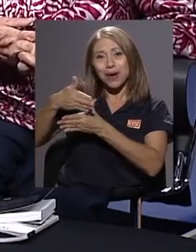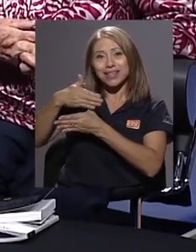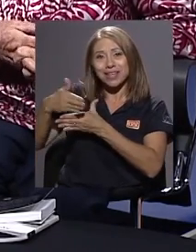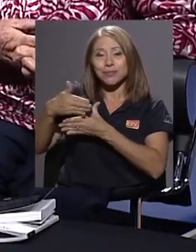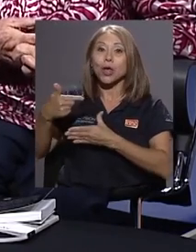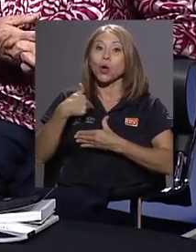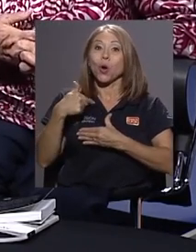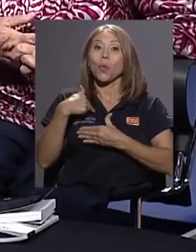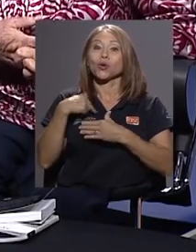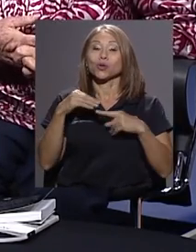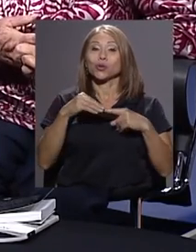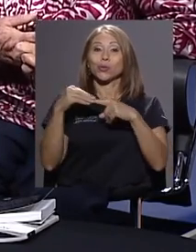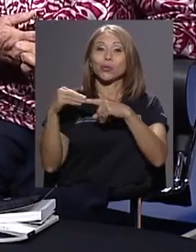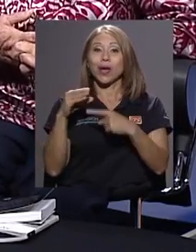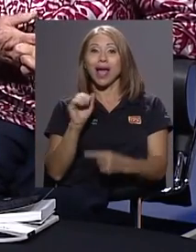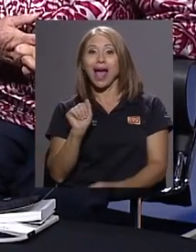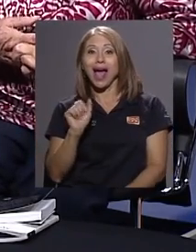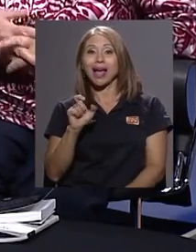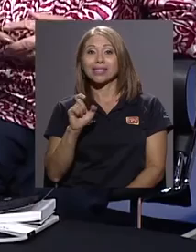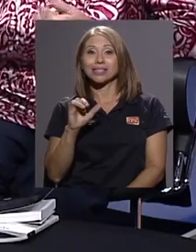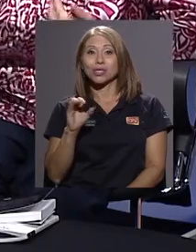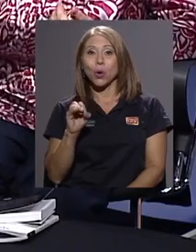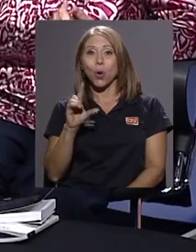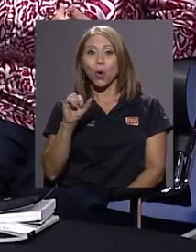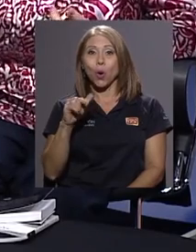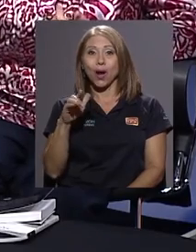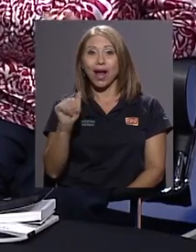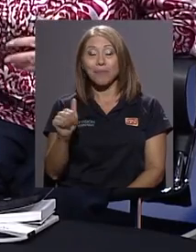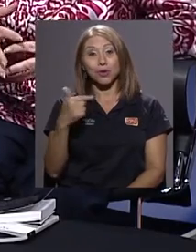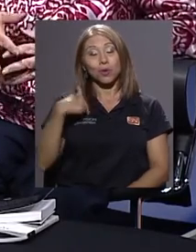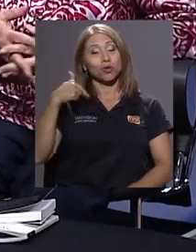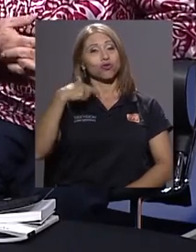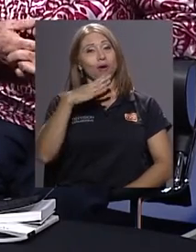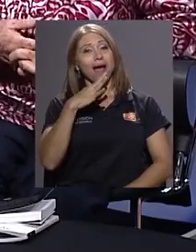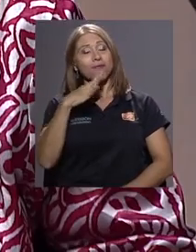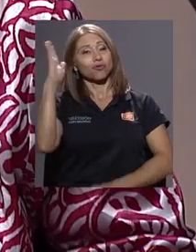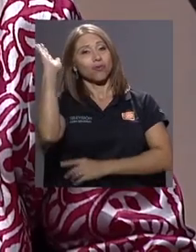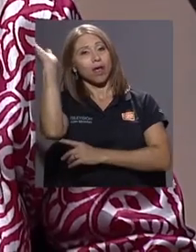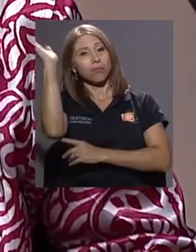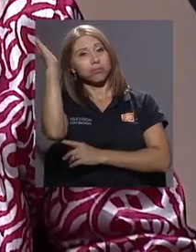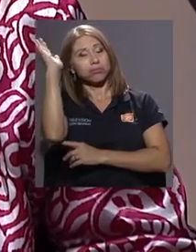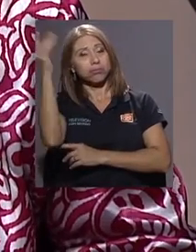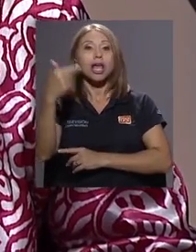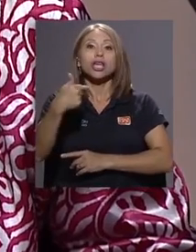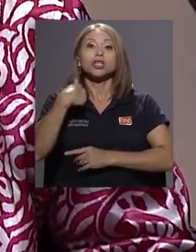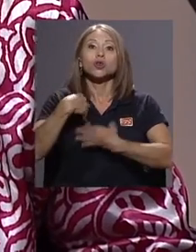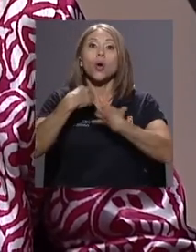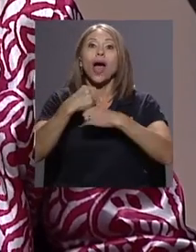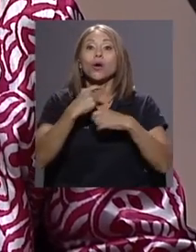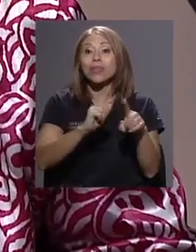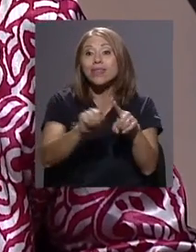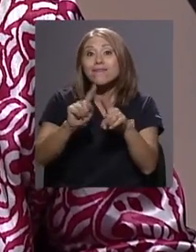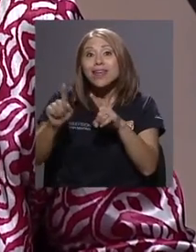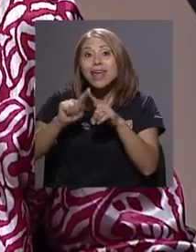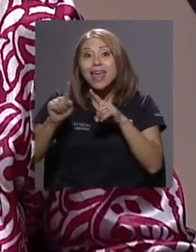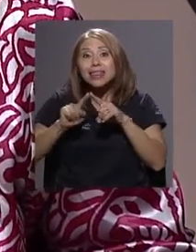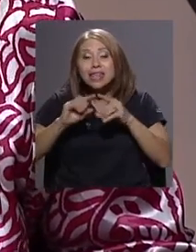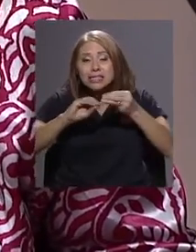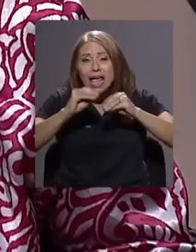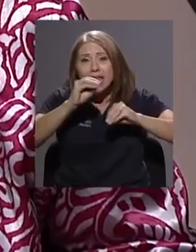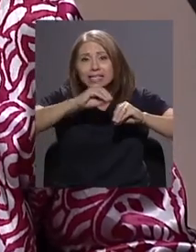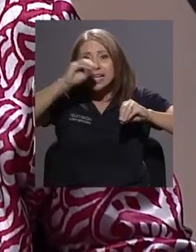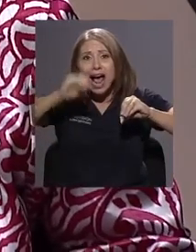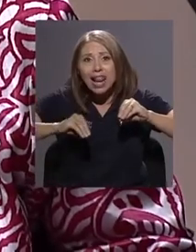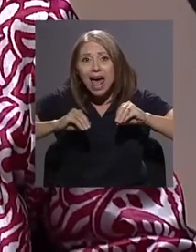loca cuando doy mis conferencias de axiología y hacemos dinámicas de escala de valores les digo yo si yo en vez de llamarme